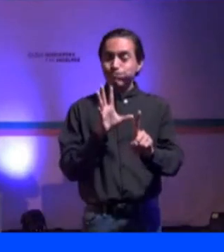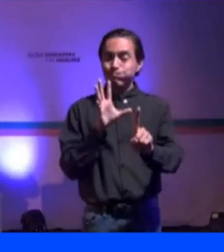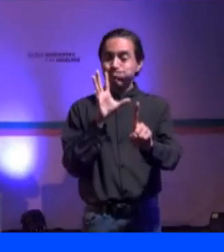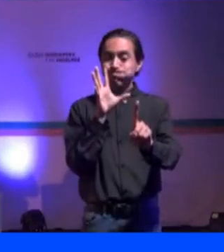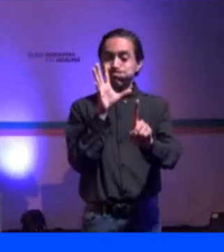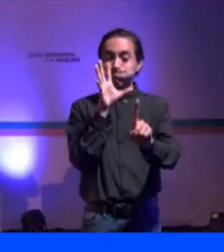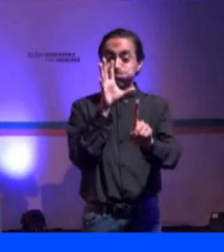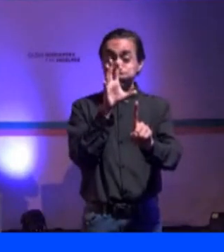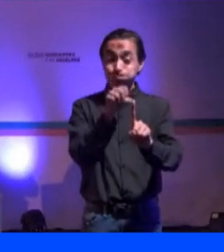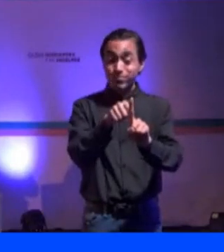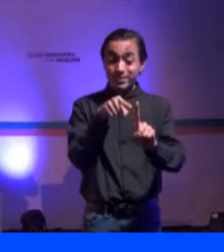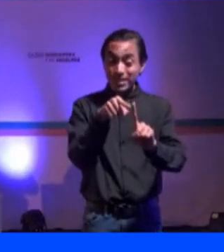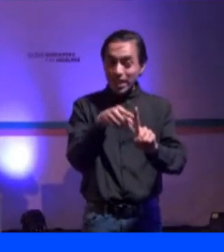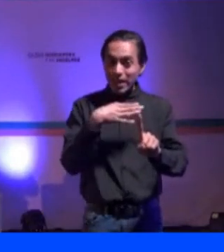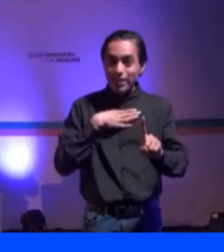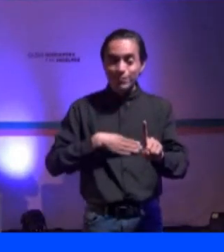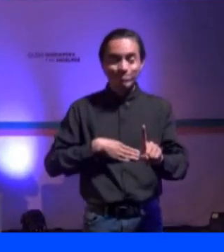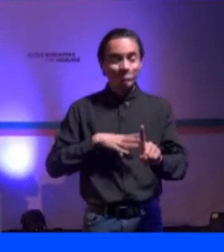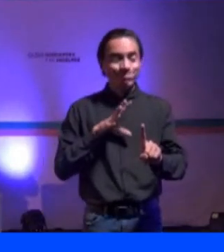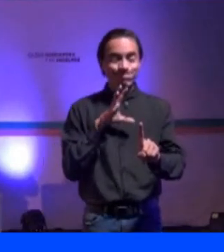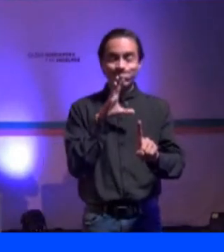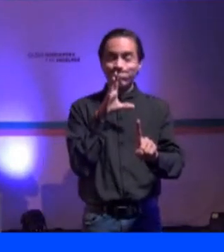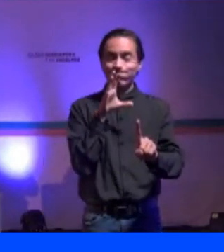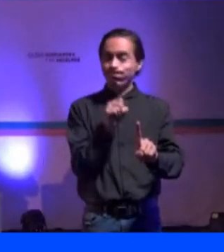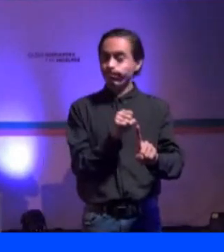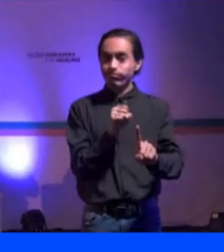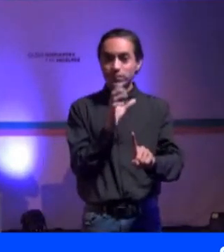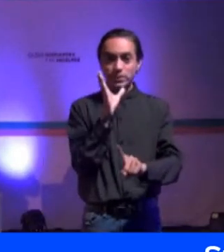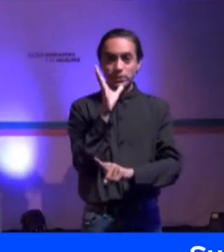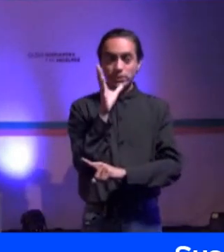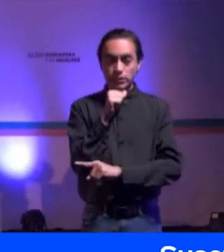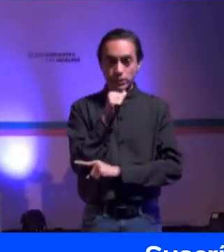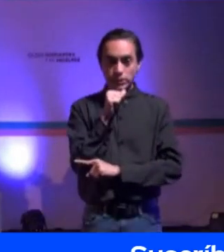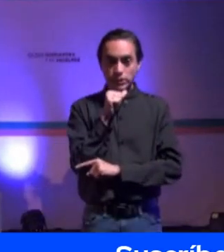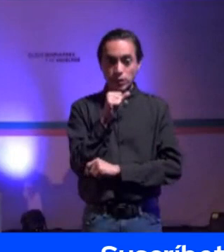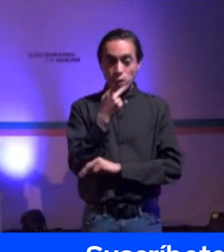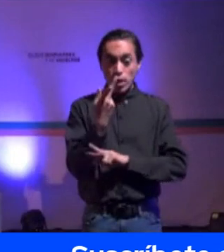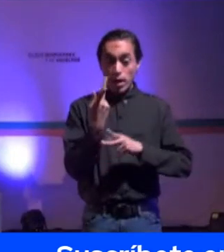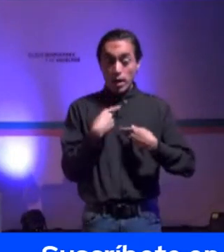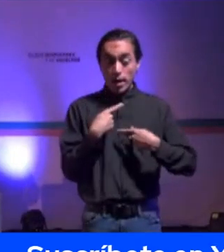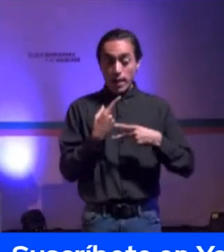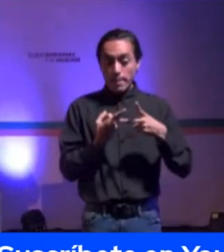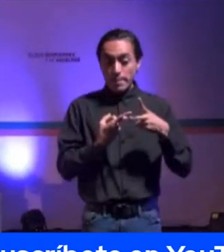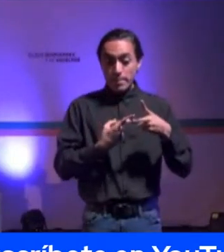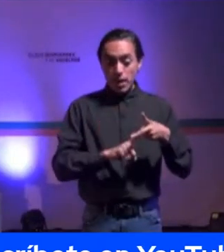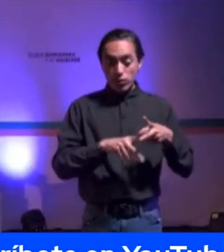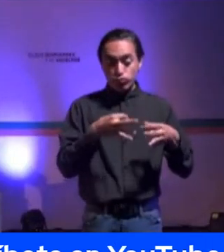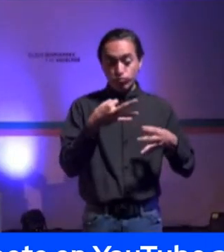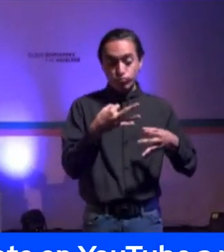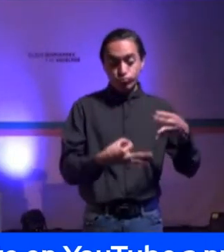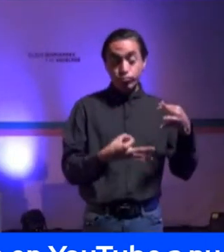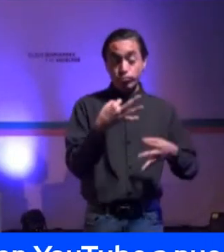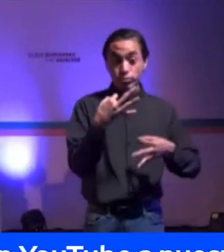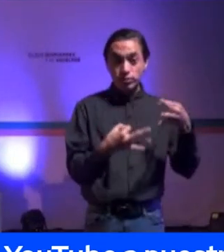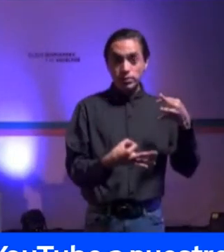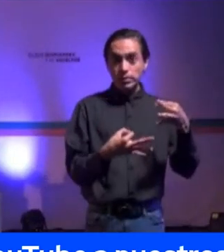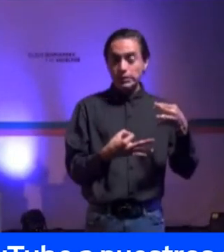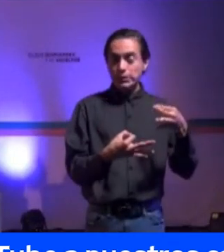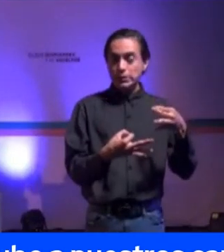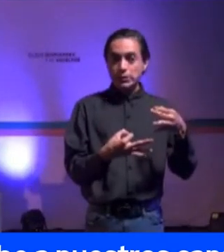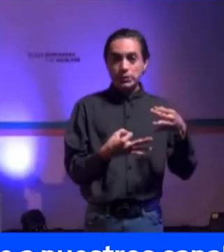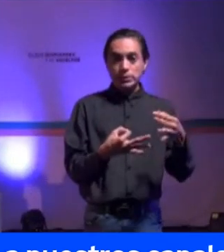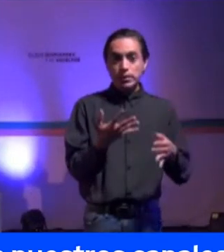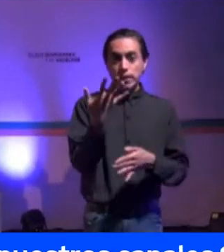inalcanzable llegar a la justicia. Inalcanzable. O sea, una persona que hoy empieza un juicio puede tardar